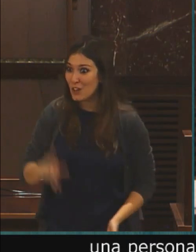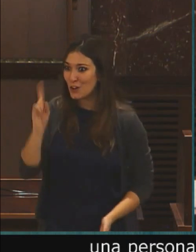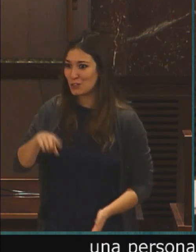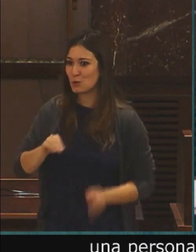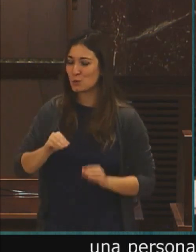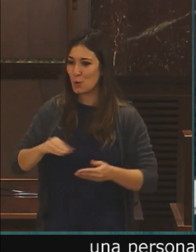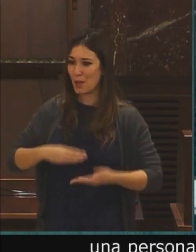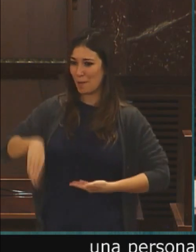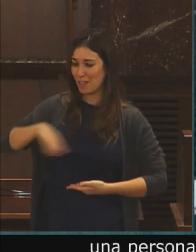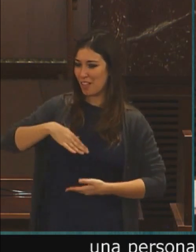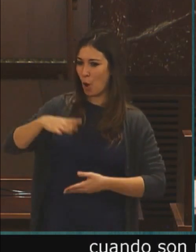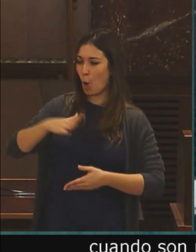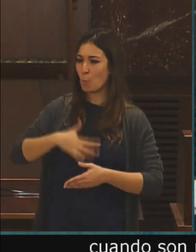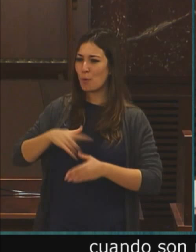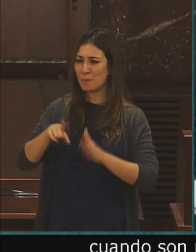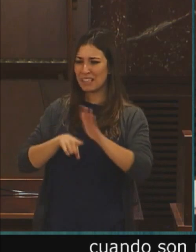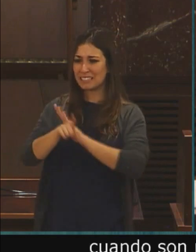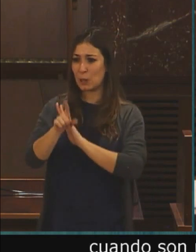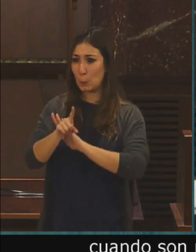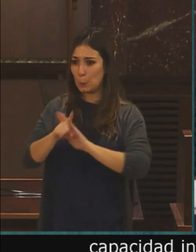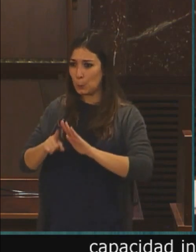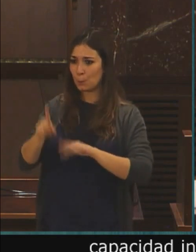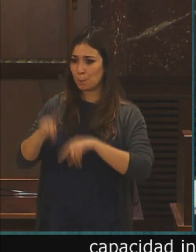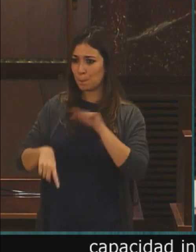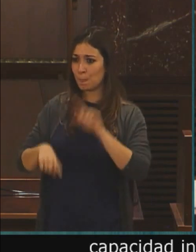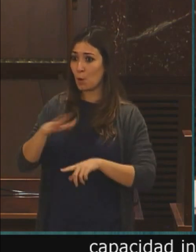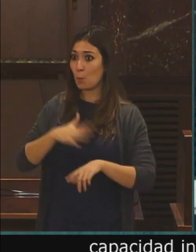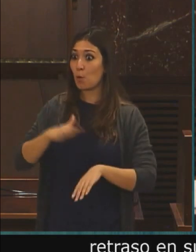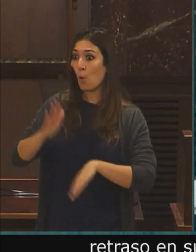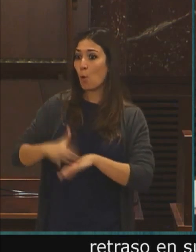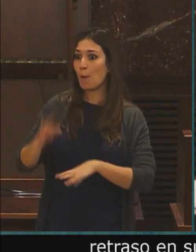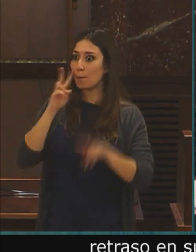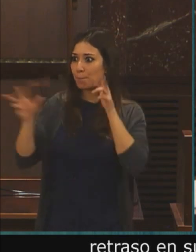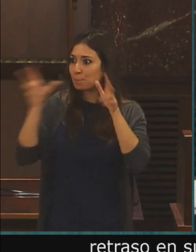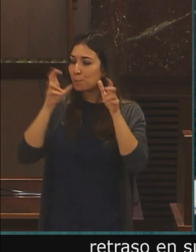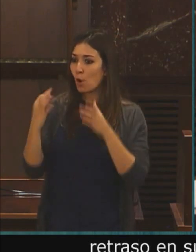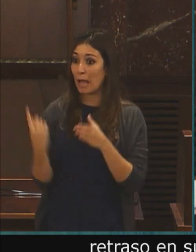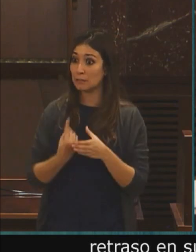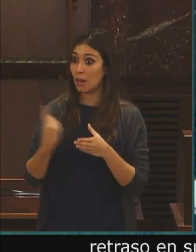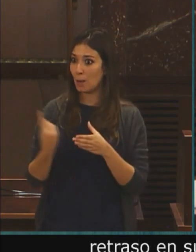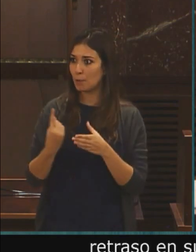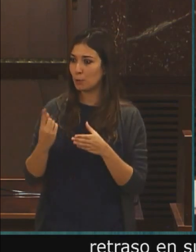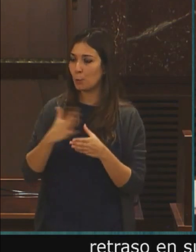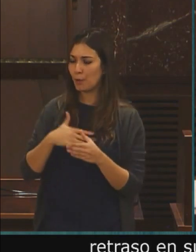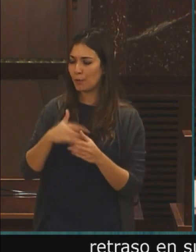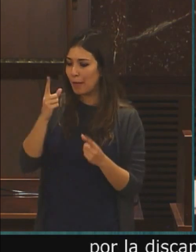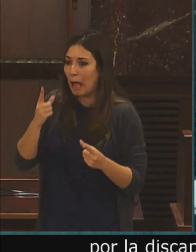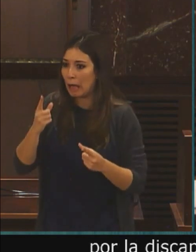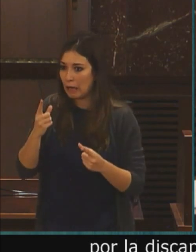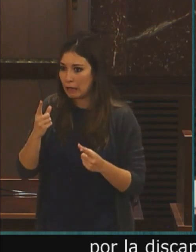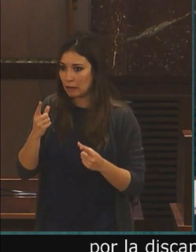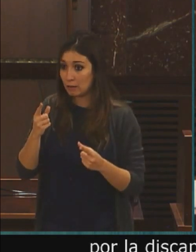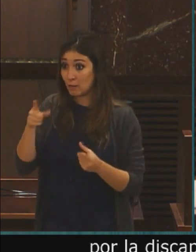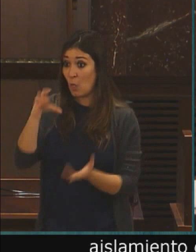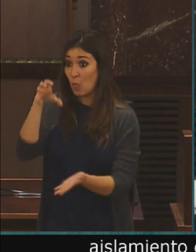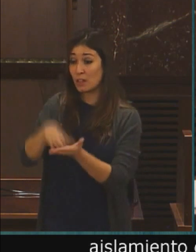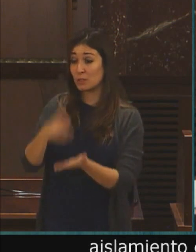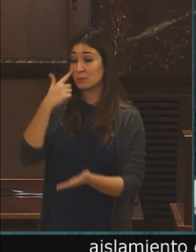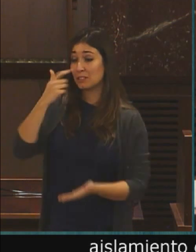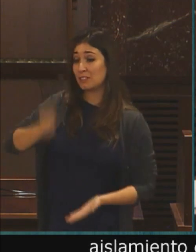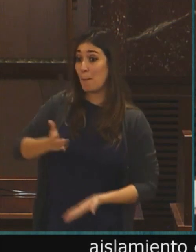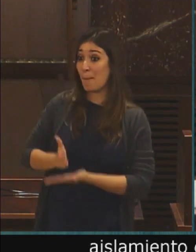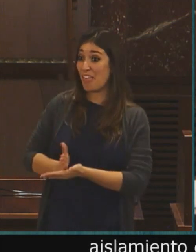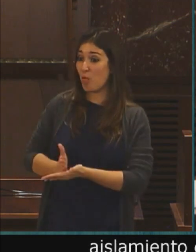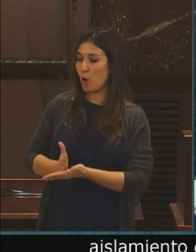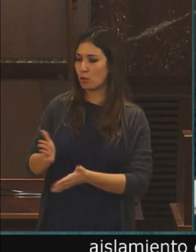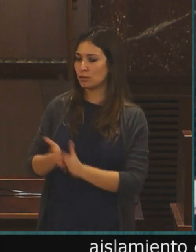tiene una capacidad intelectual o tiene un retraso en su desarrollo provocado por la discapacidad sensorial y el aislamiento que ésta produce. En estos centros, el mediador normalmente